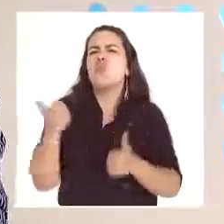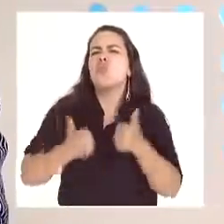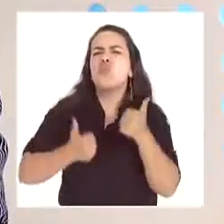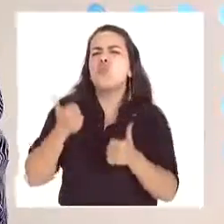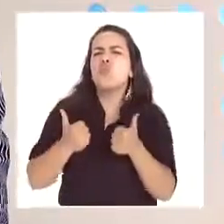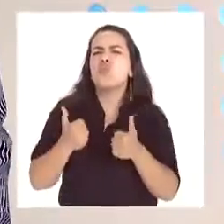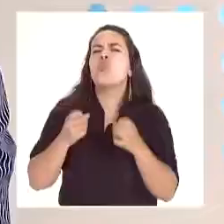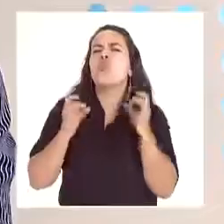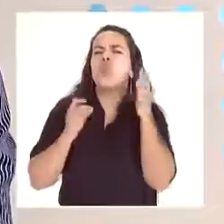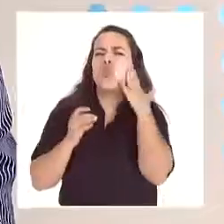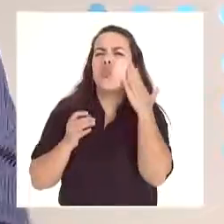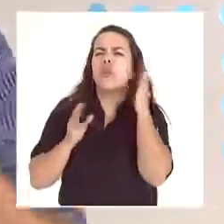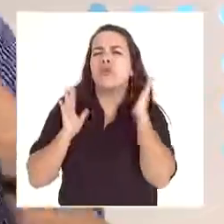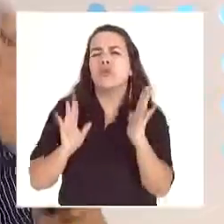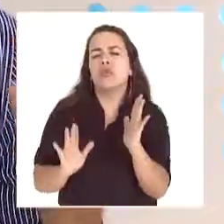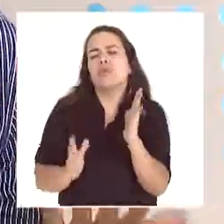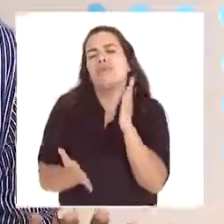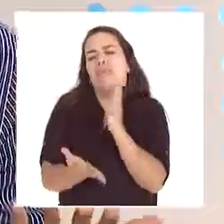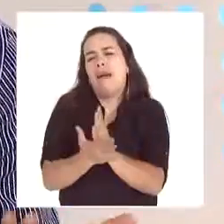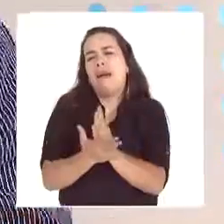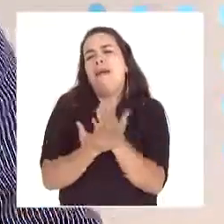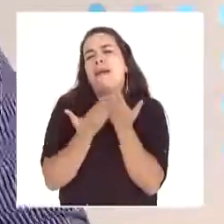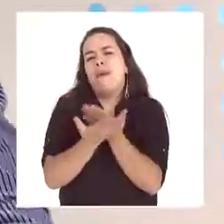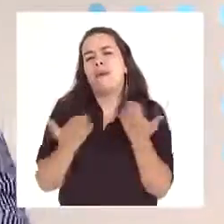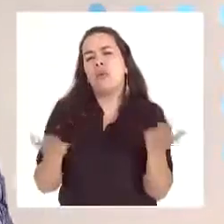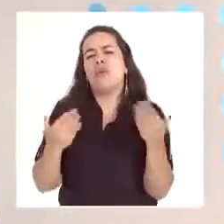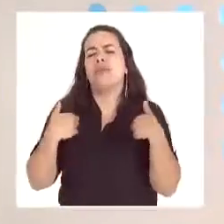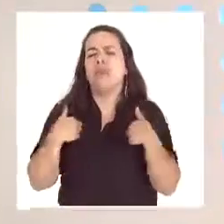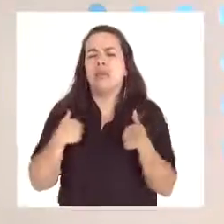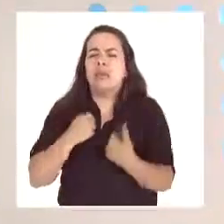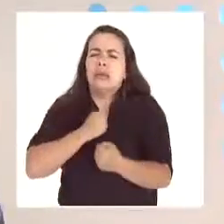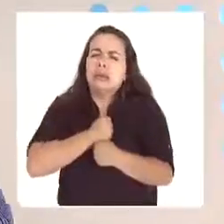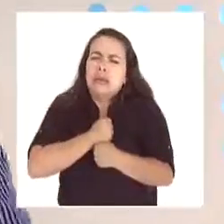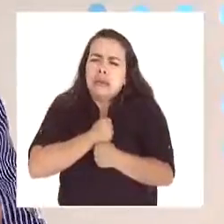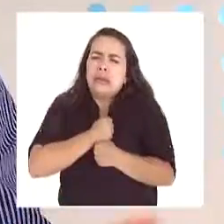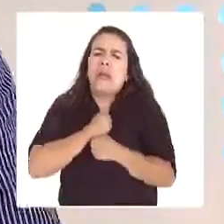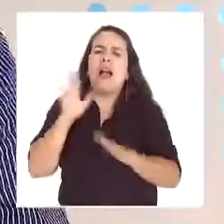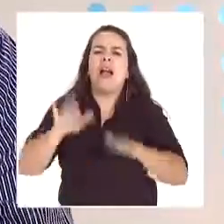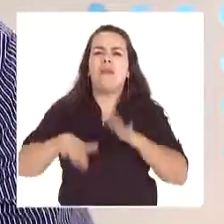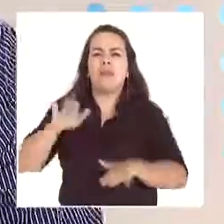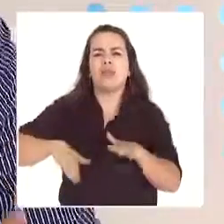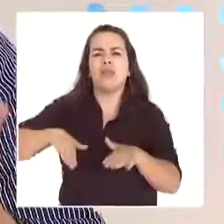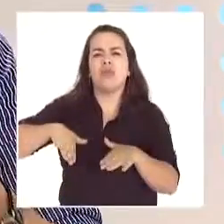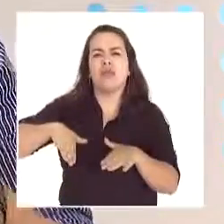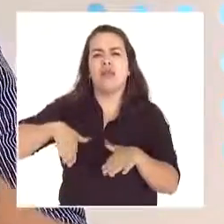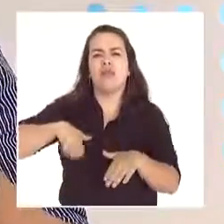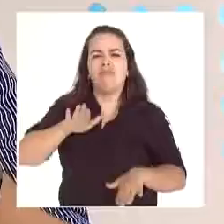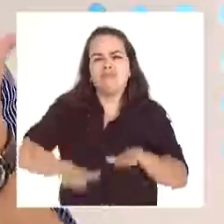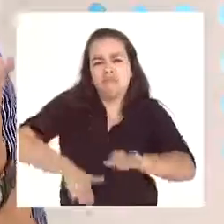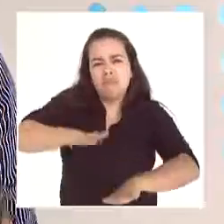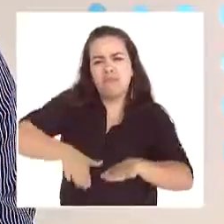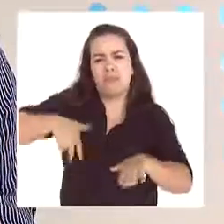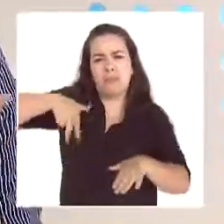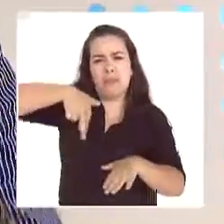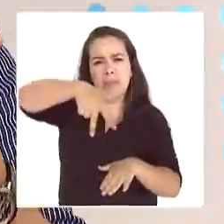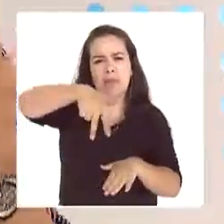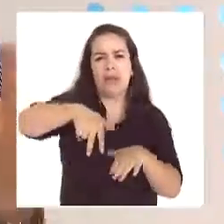cierra abruptamente el flujo, en este caso en el corazón, pero también en una pierna o en un brazo,